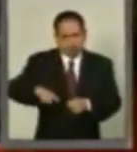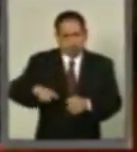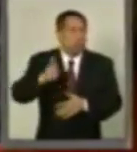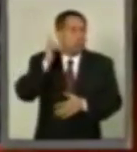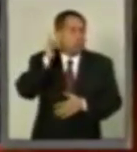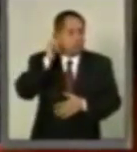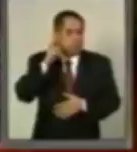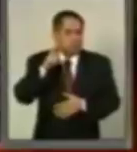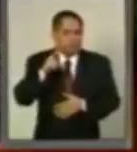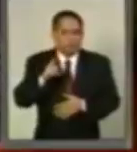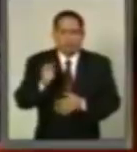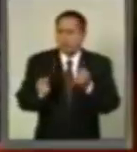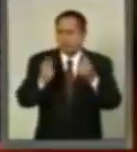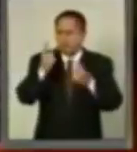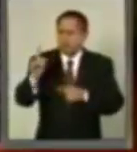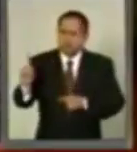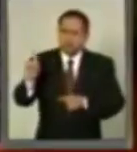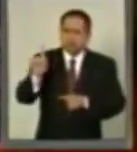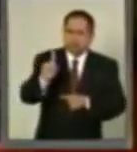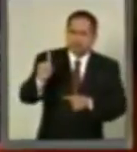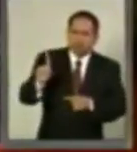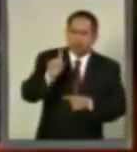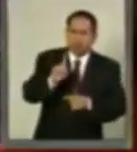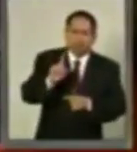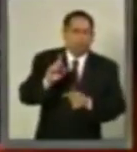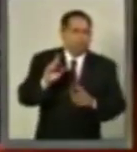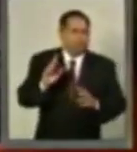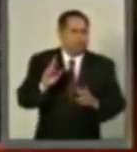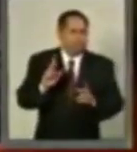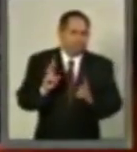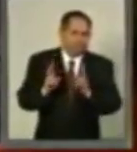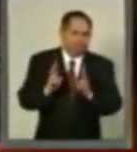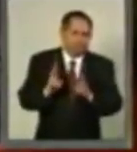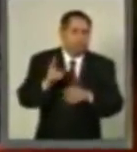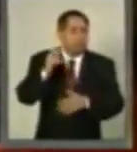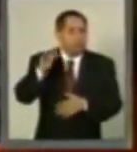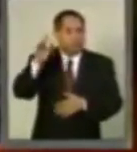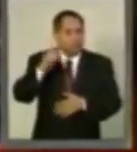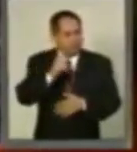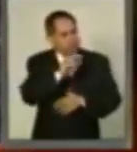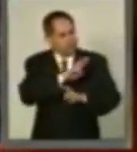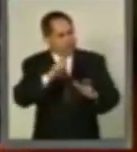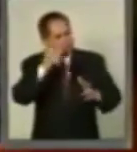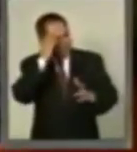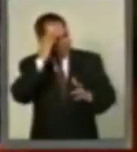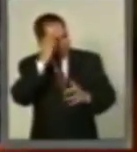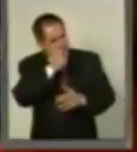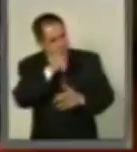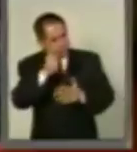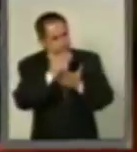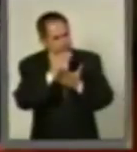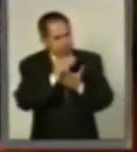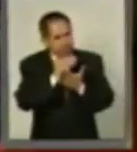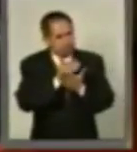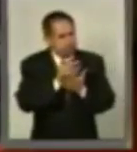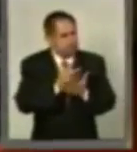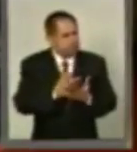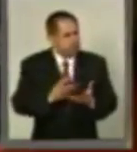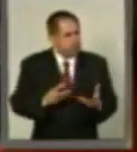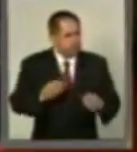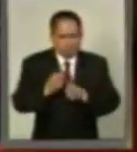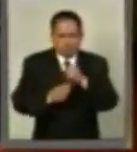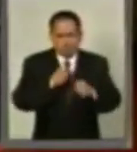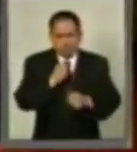alguna de las intervenciones pasadas que tuvimos hubieran hecho un reconocimiento a la baja considerable que se había logrado en